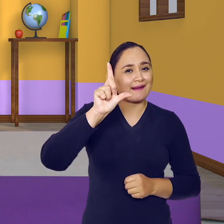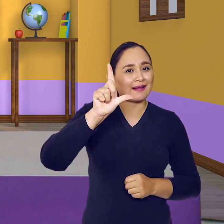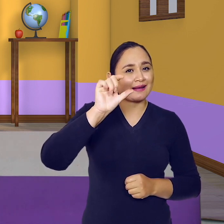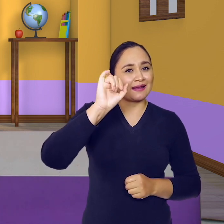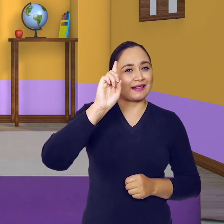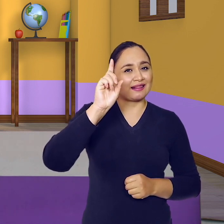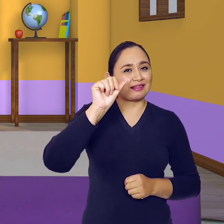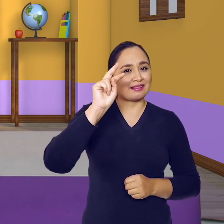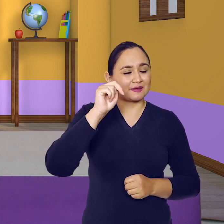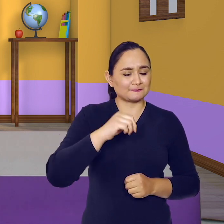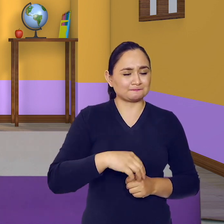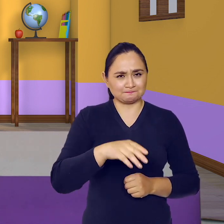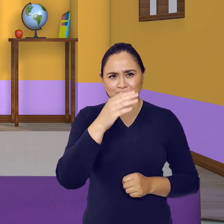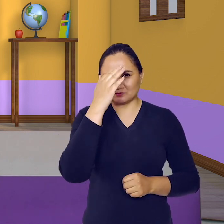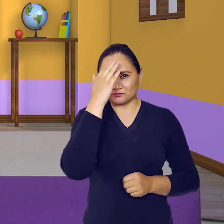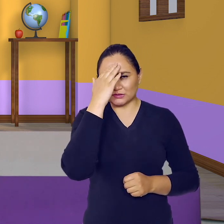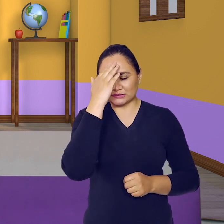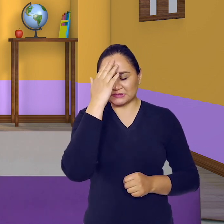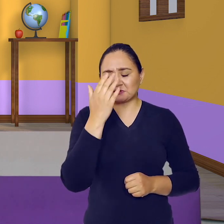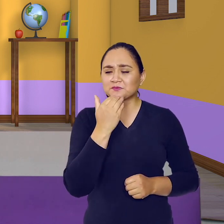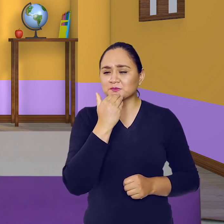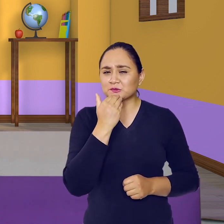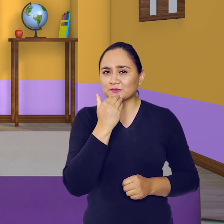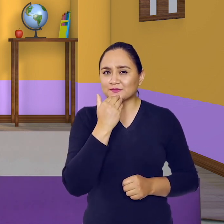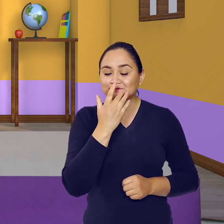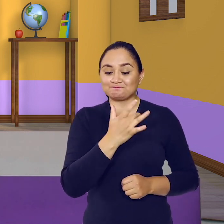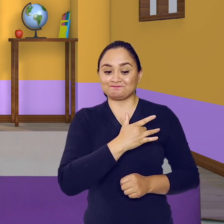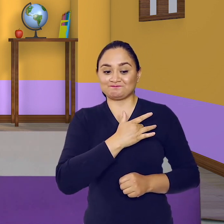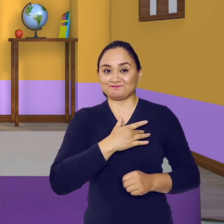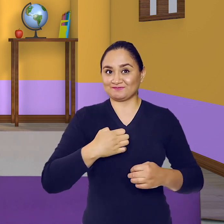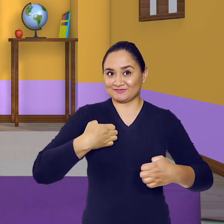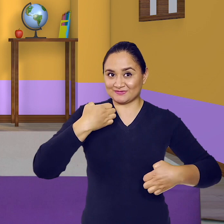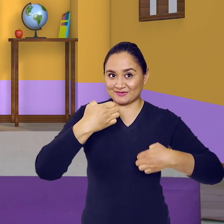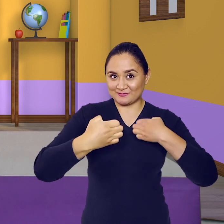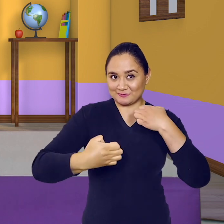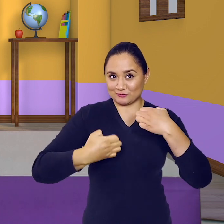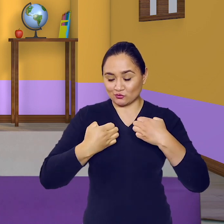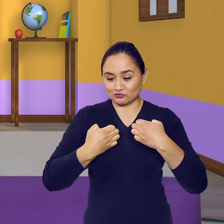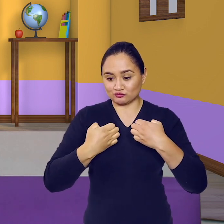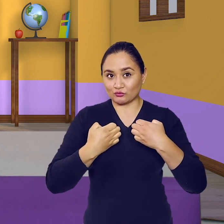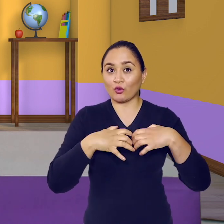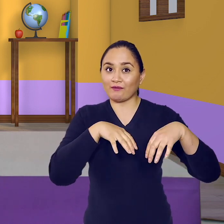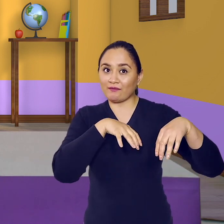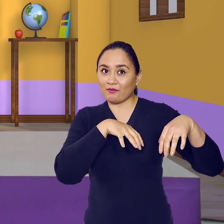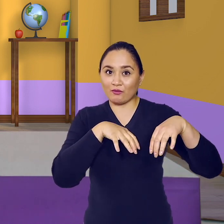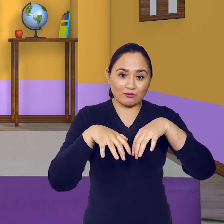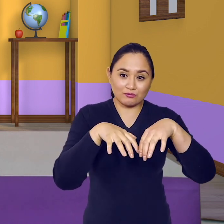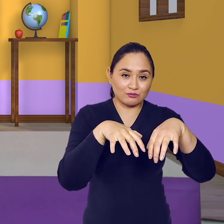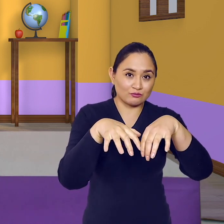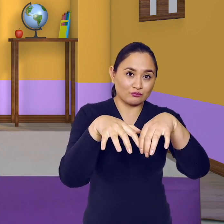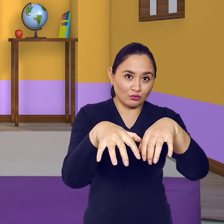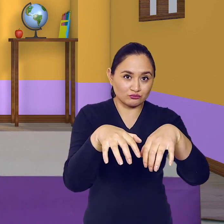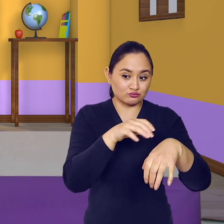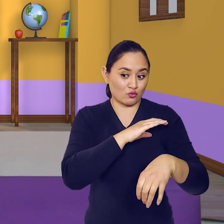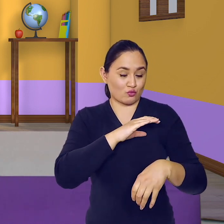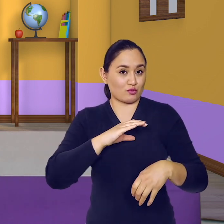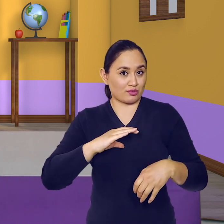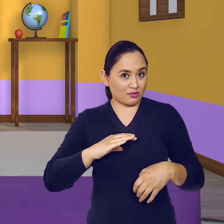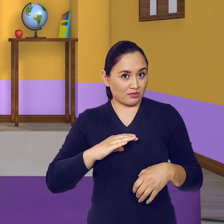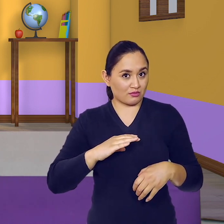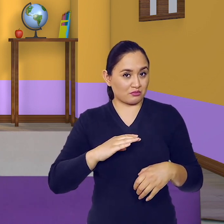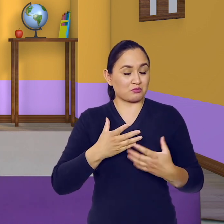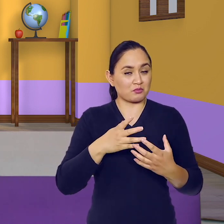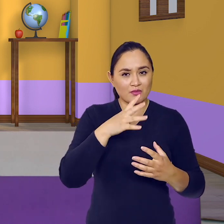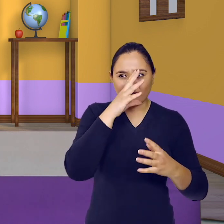que la sexualidad se manifiesta en las emociones, en los comportamientos, en lo que aprendemos sobre